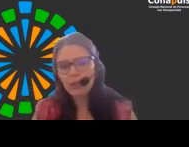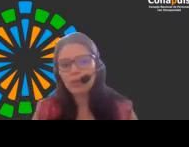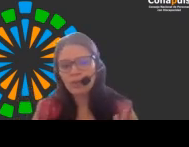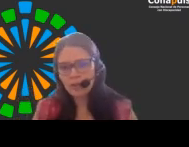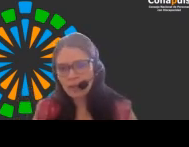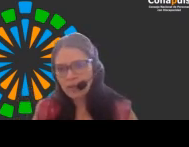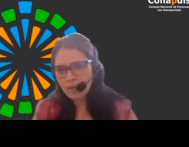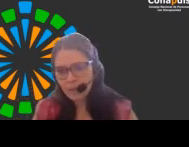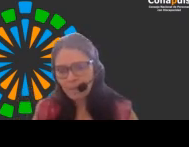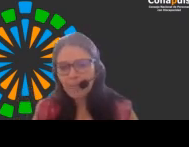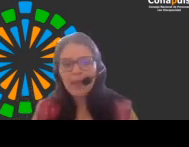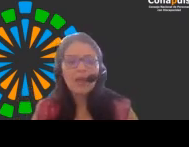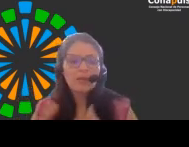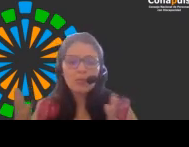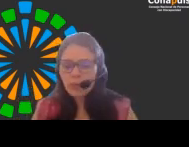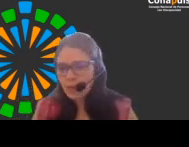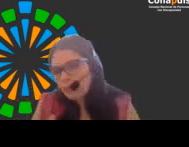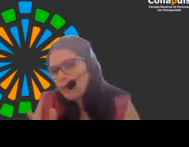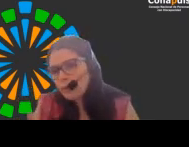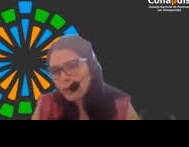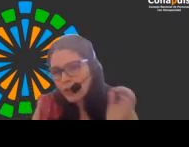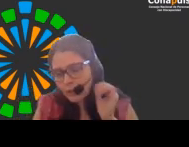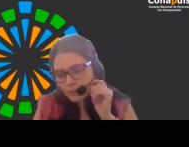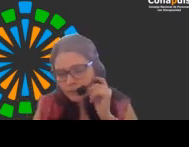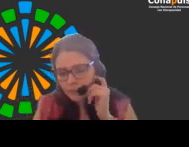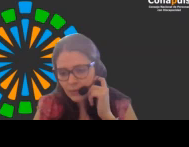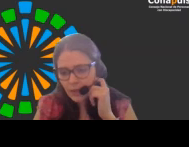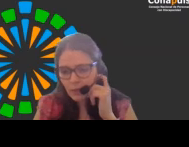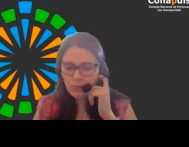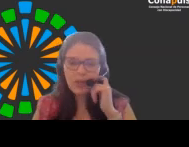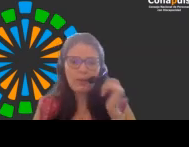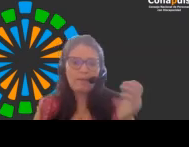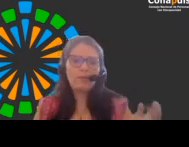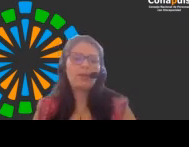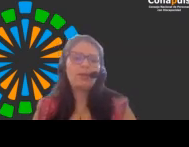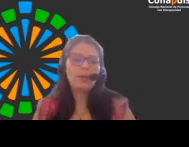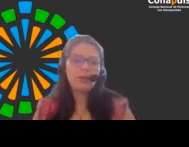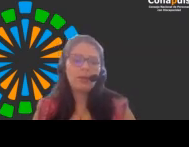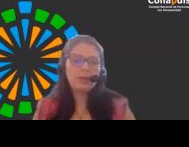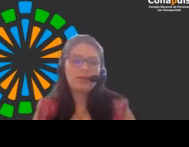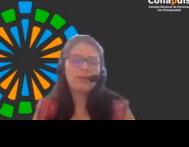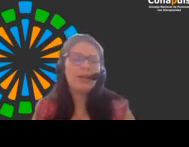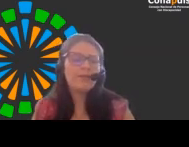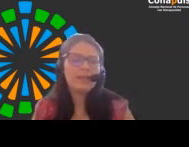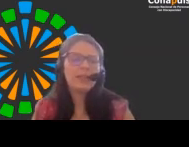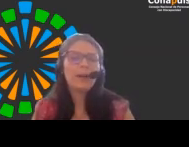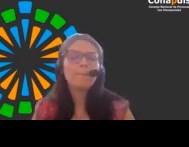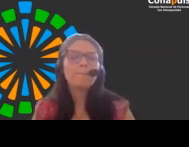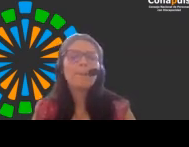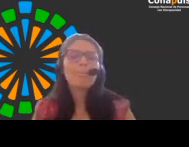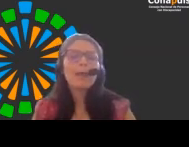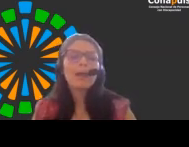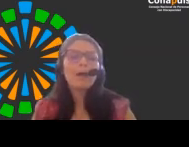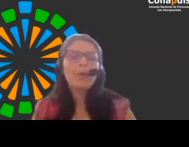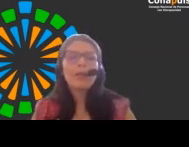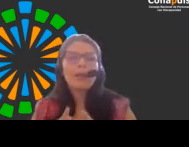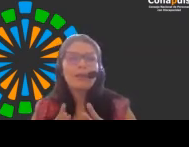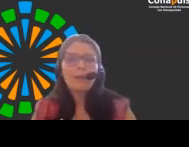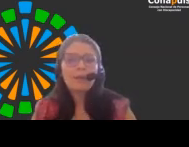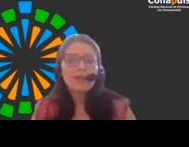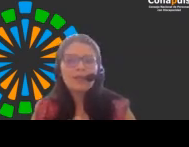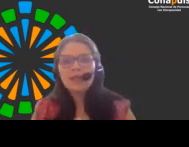igualdad de condiciones eso Por ejemplo en una tía un ejemplo de de accesibilidad física